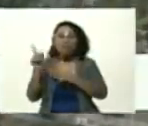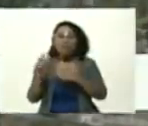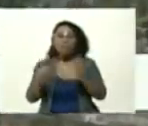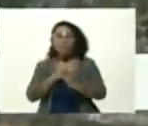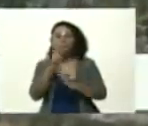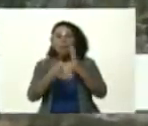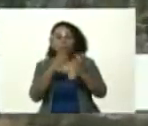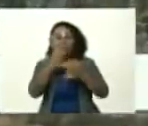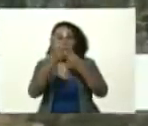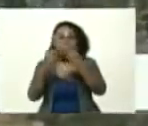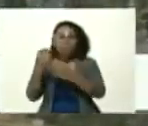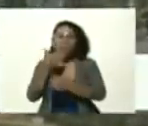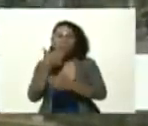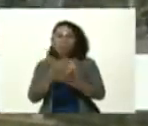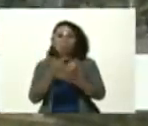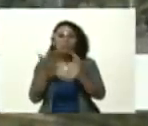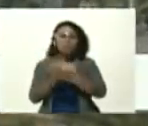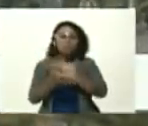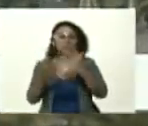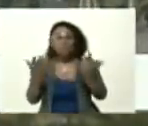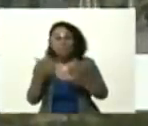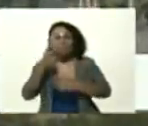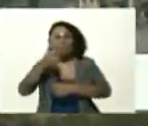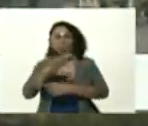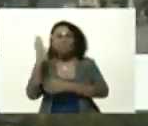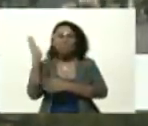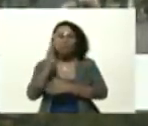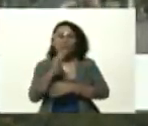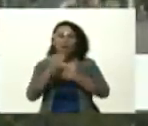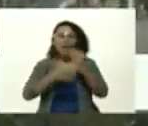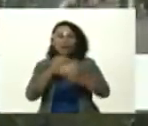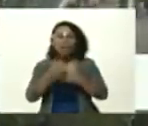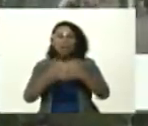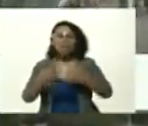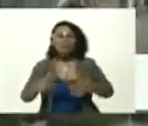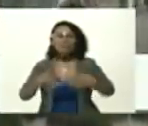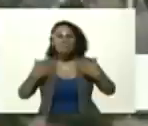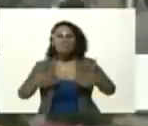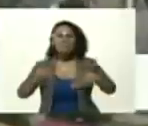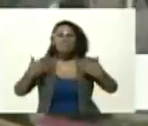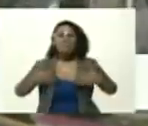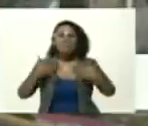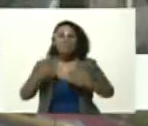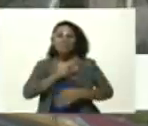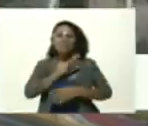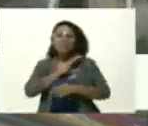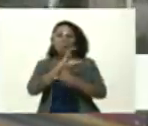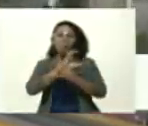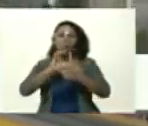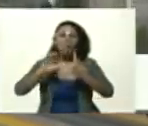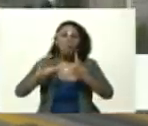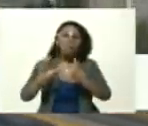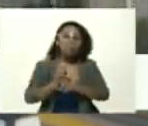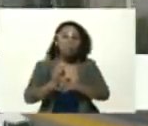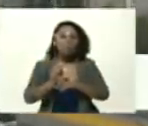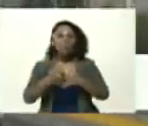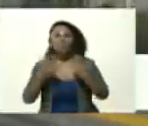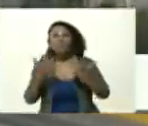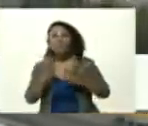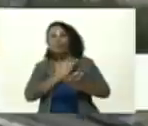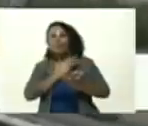complejo turístico que va a permitir a nuestro pueblo venir a recrearse, a tener cultura, a